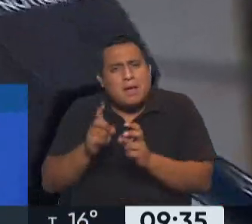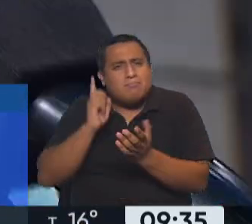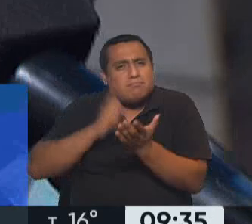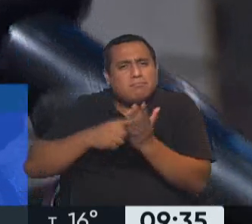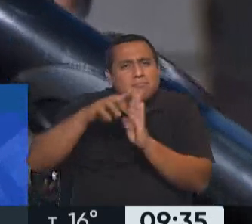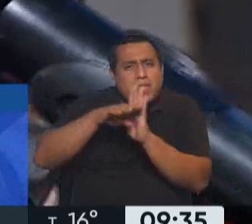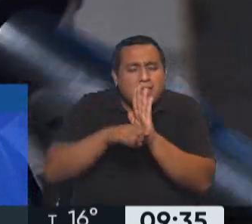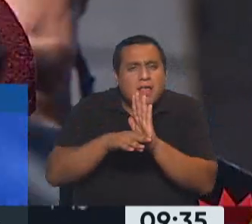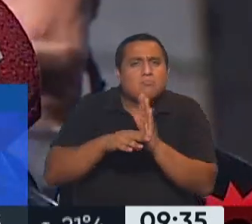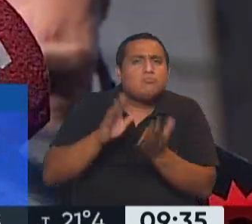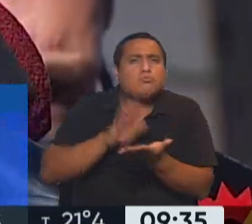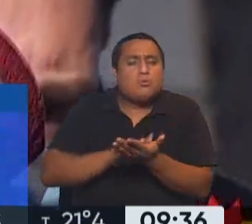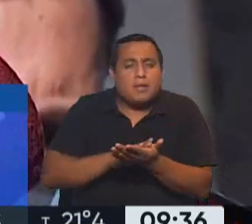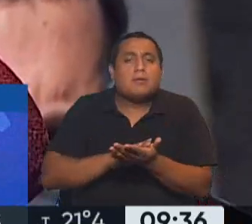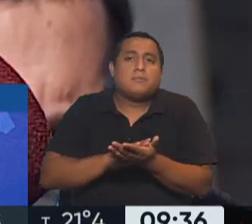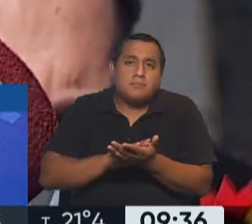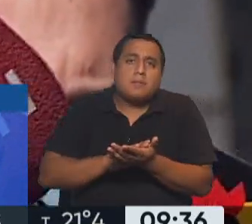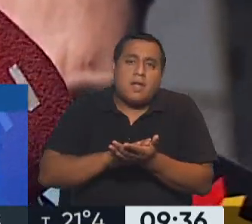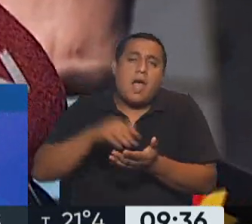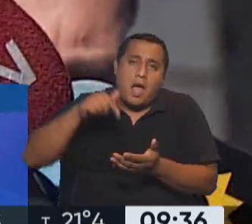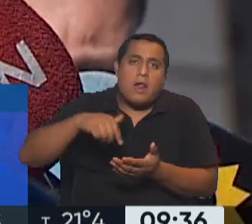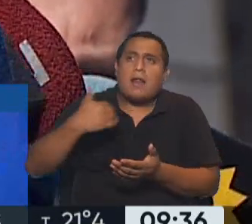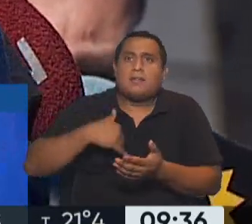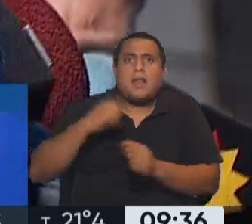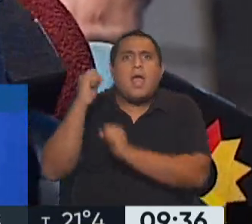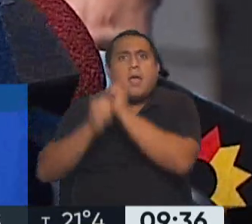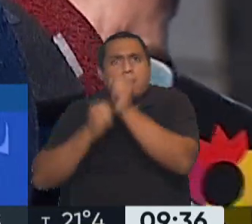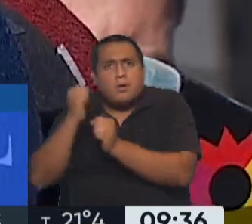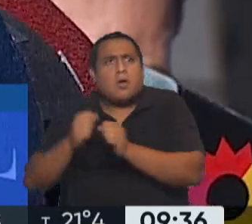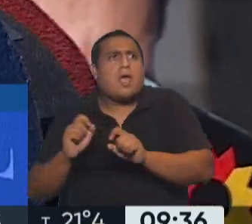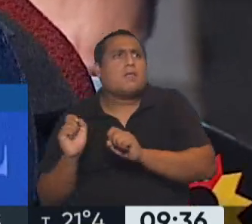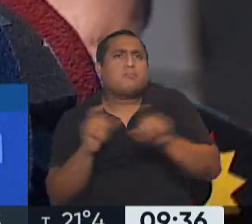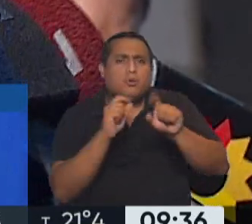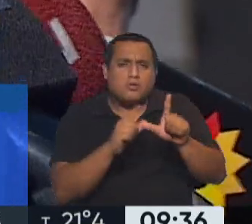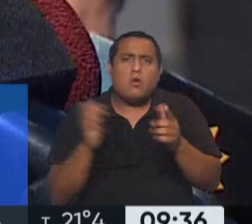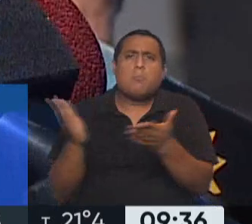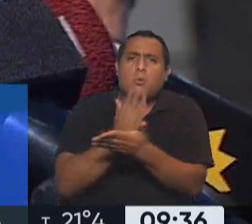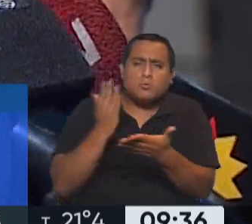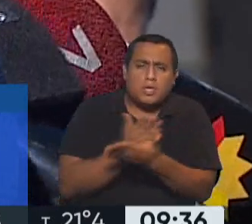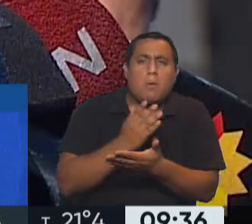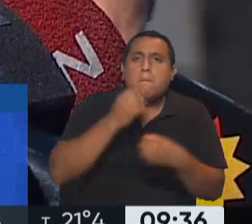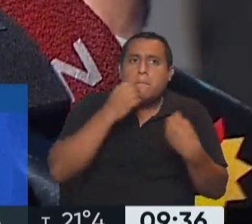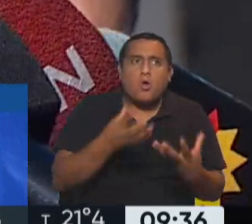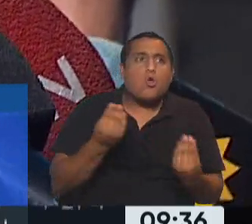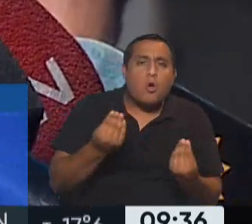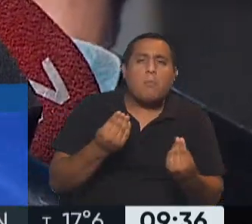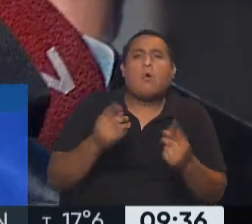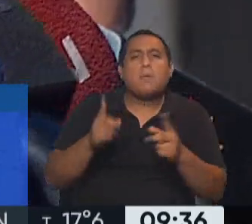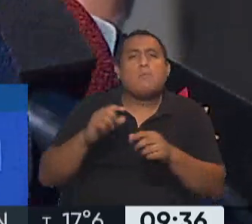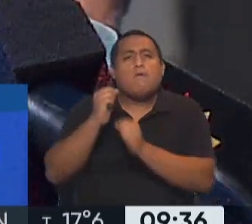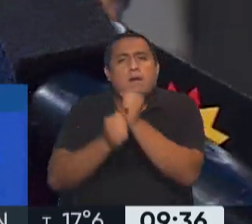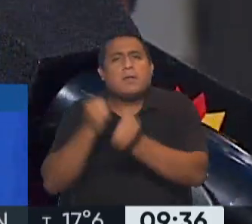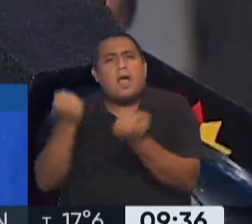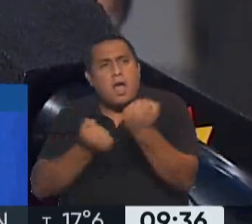que ver con cómo vamos mejorando nuestro perfil industrial, exportador, productivo, en el tema automotriz,